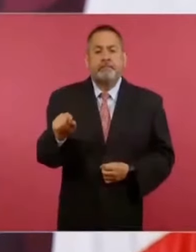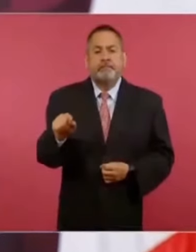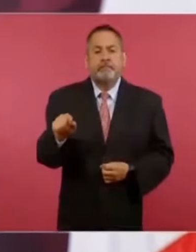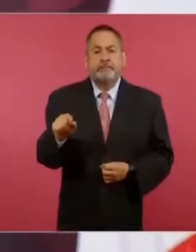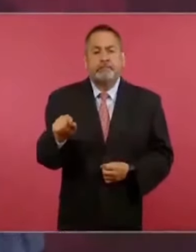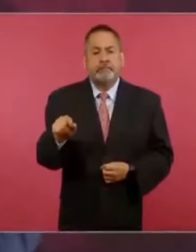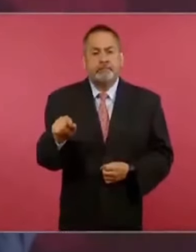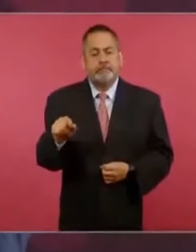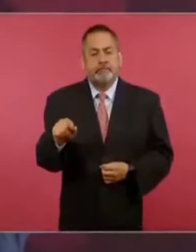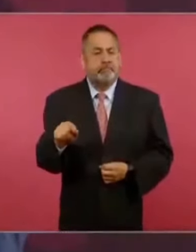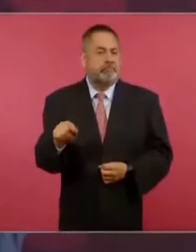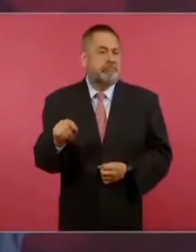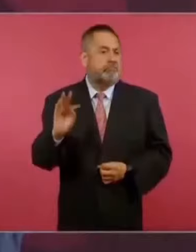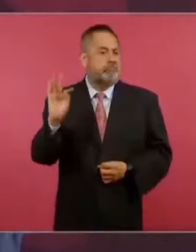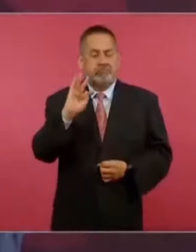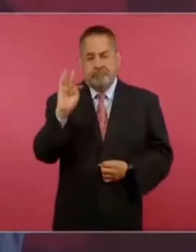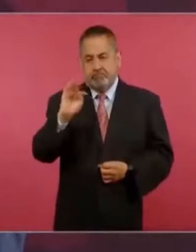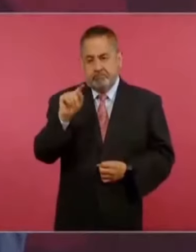hacer